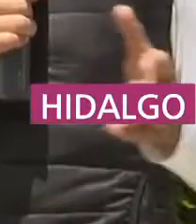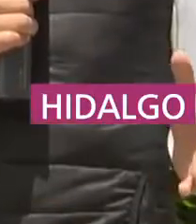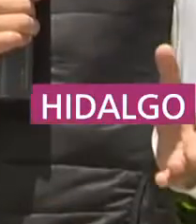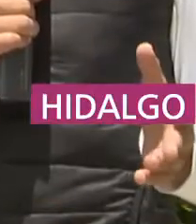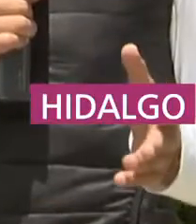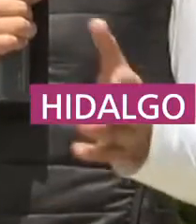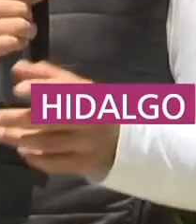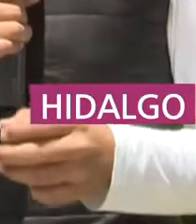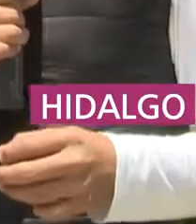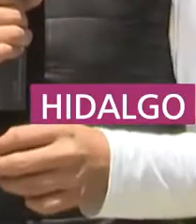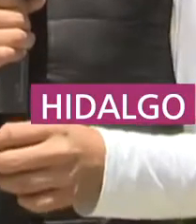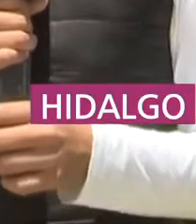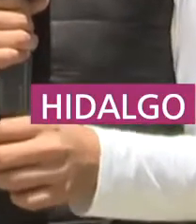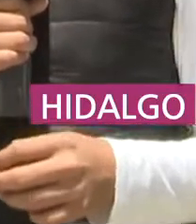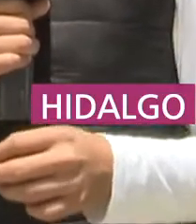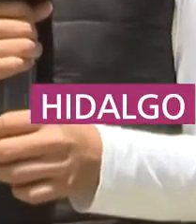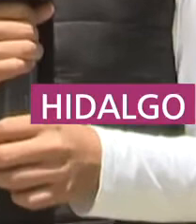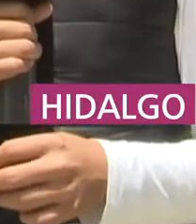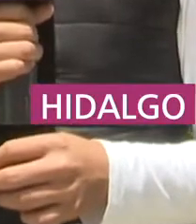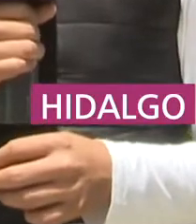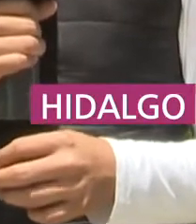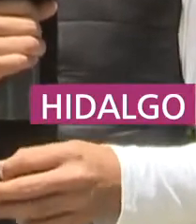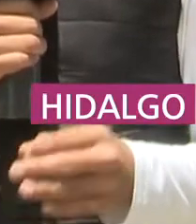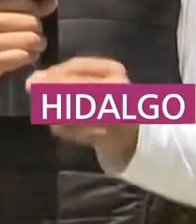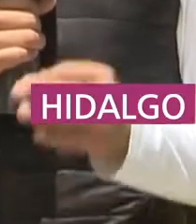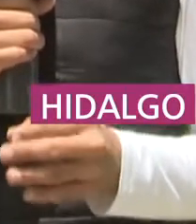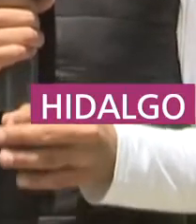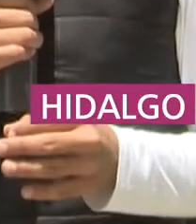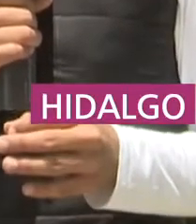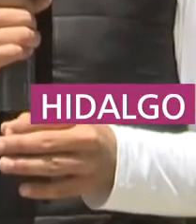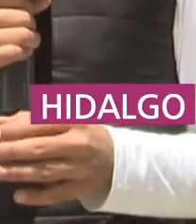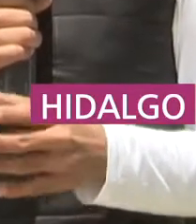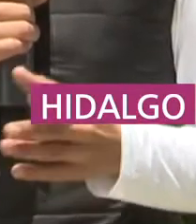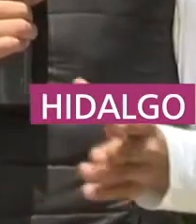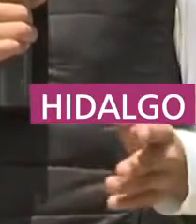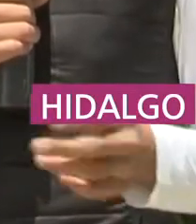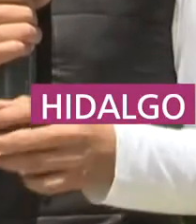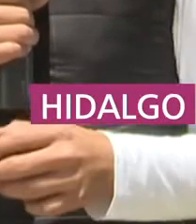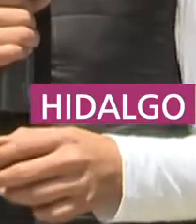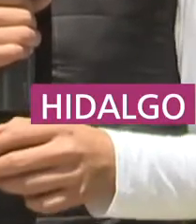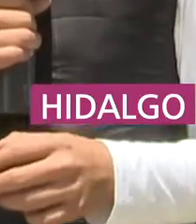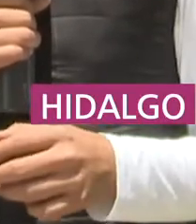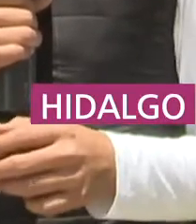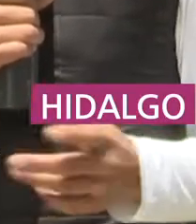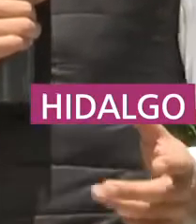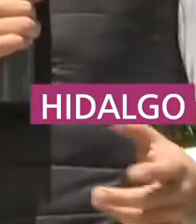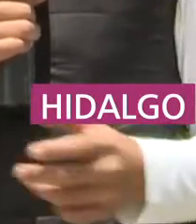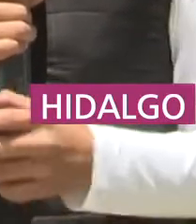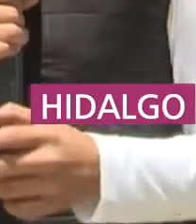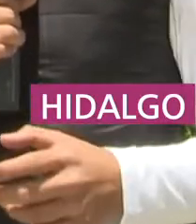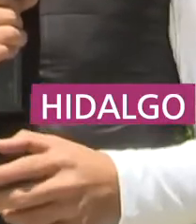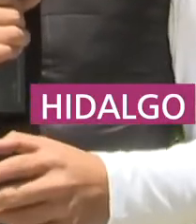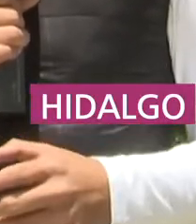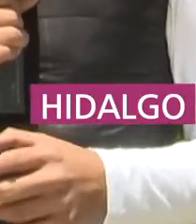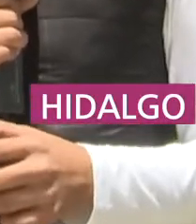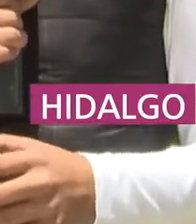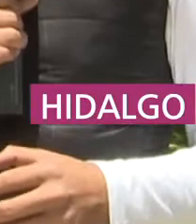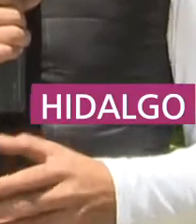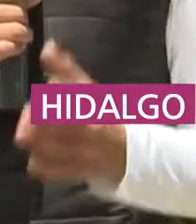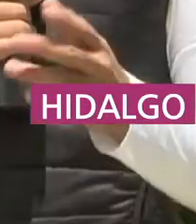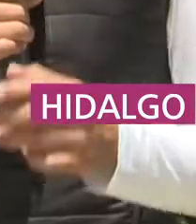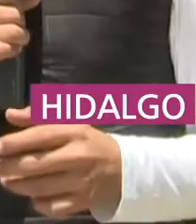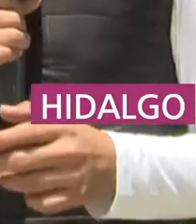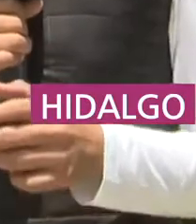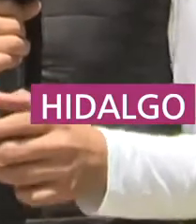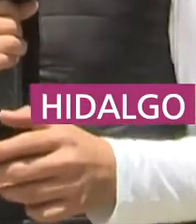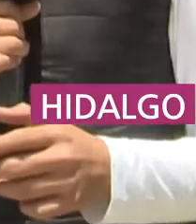en otras cosas cuando realmente la población está pidiendo y exigiendo a gritos que se les atienda como se deba ese reporte que tengo desde el estado y